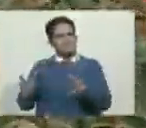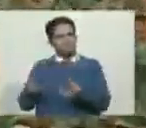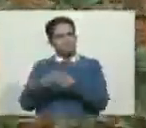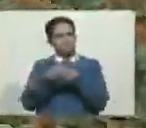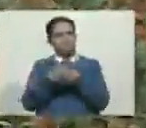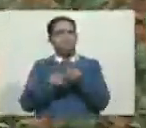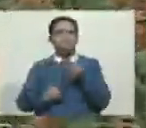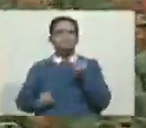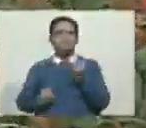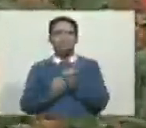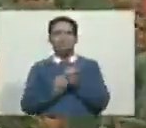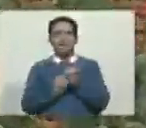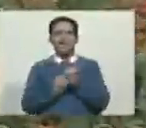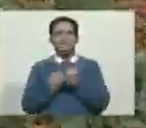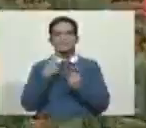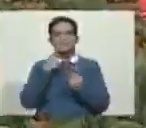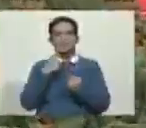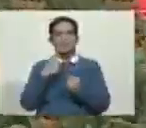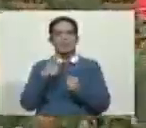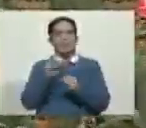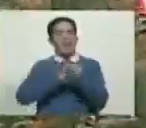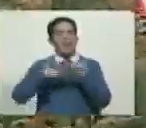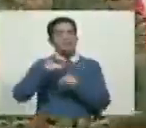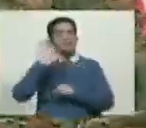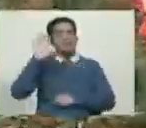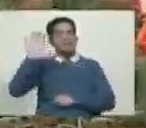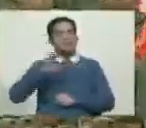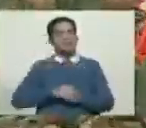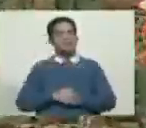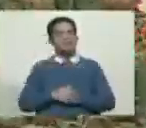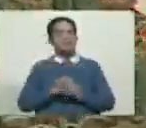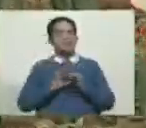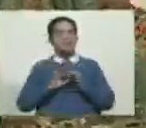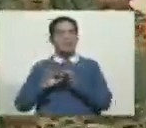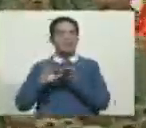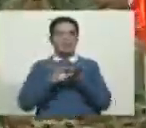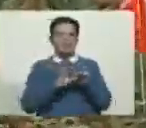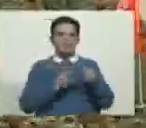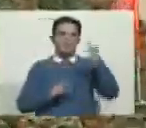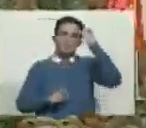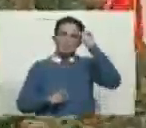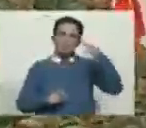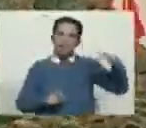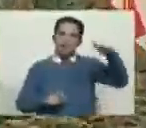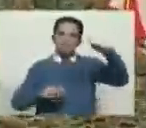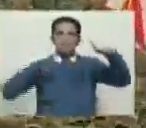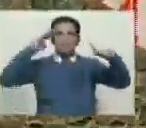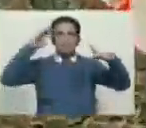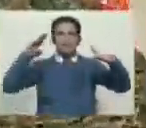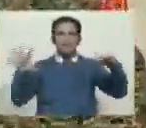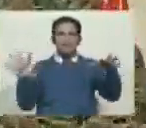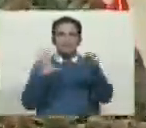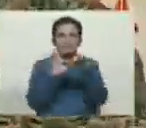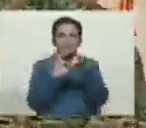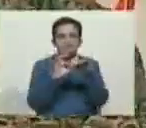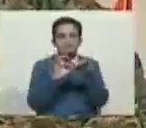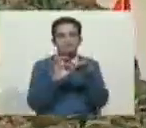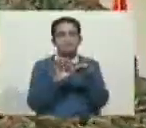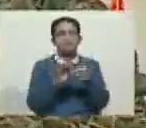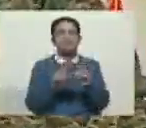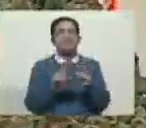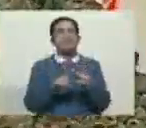fortalezcan la defensa integral de la patria, unidad cívico-militar. Igualmente ha llamado